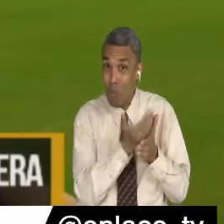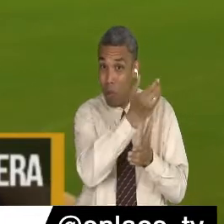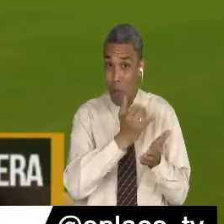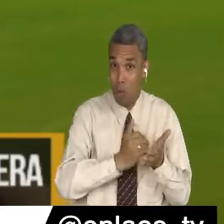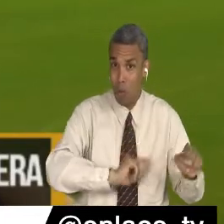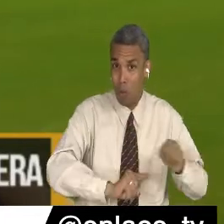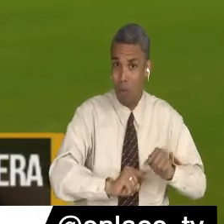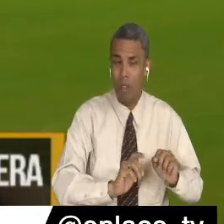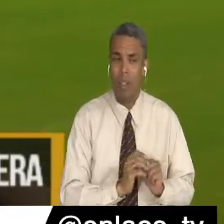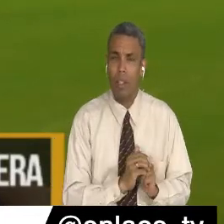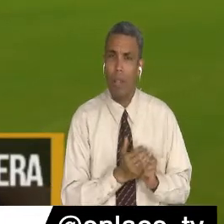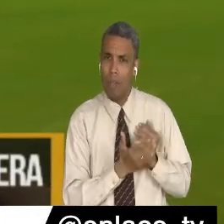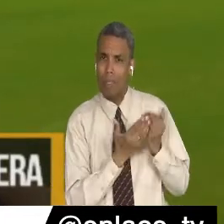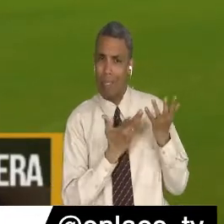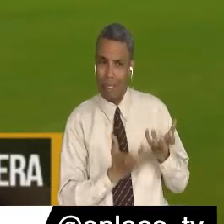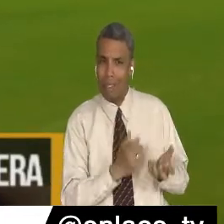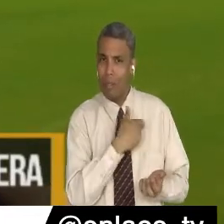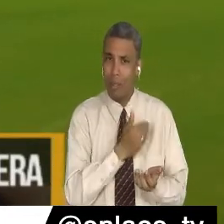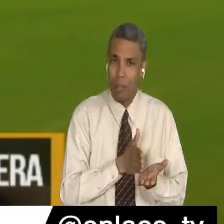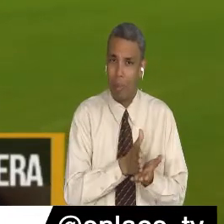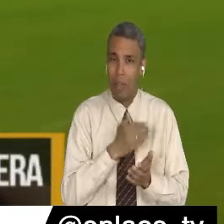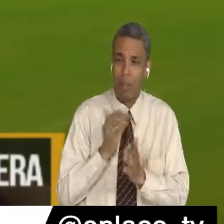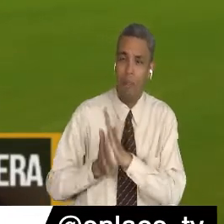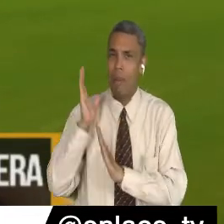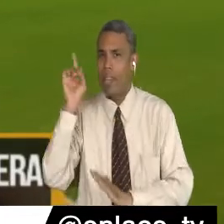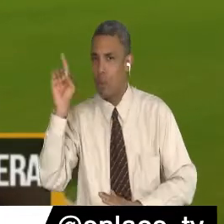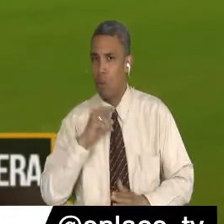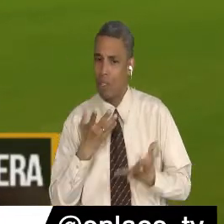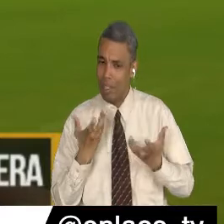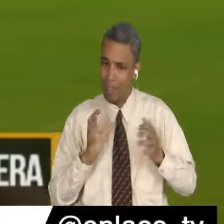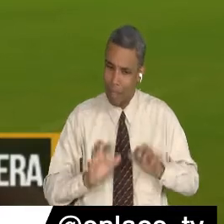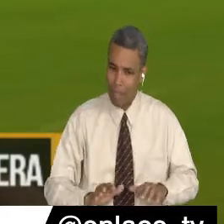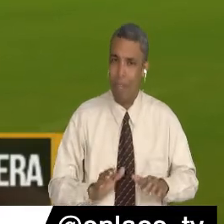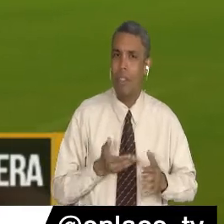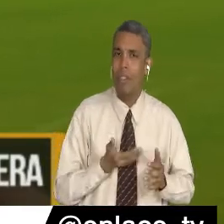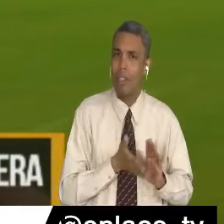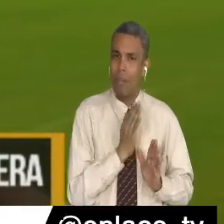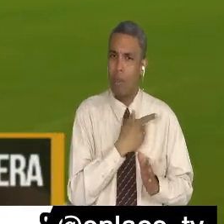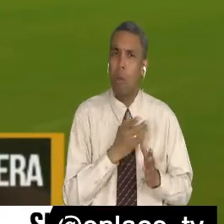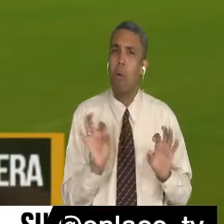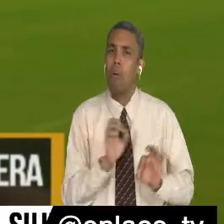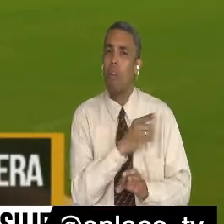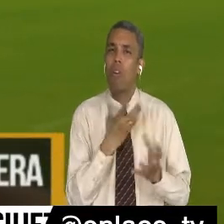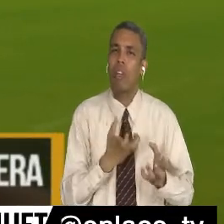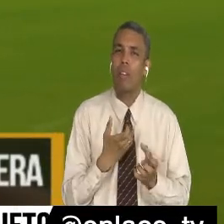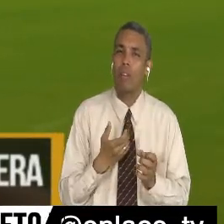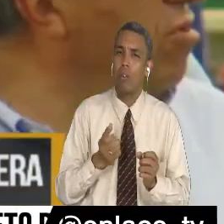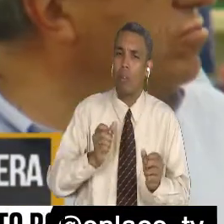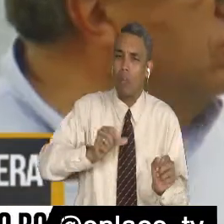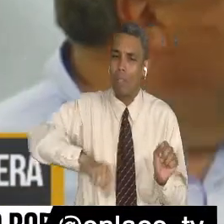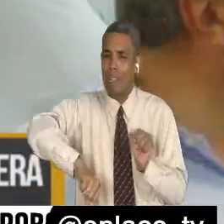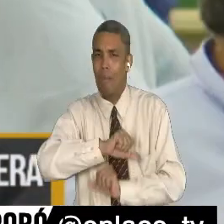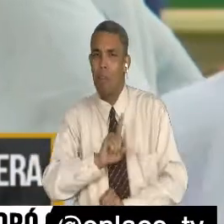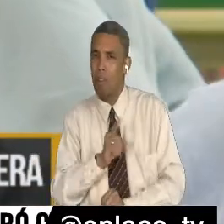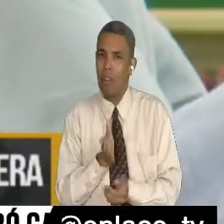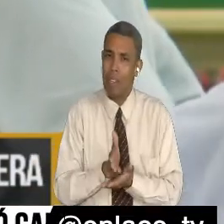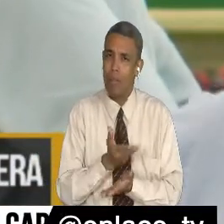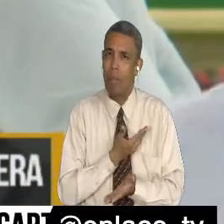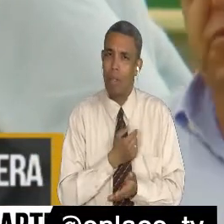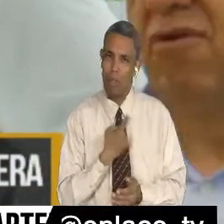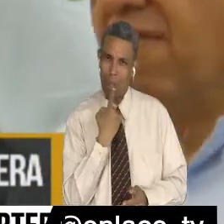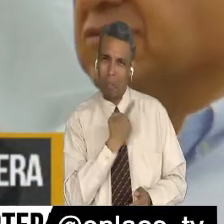postulación, pero uno entiende que también ya cumplió su ciclo, ya hizo su tarea. Ese hombre lleva los